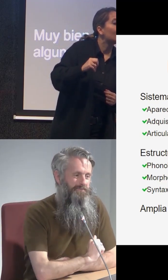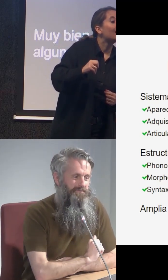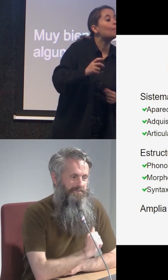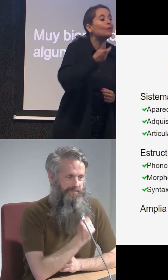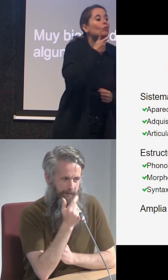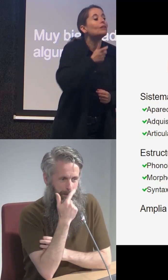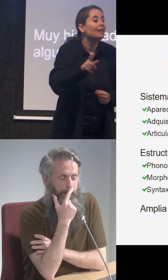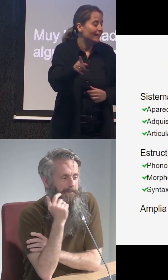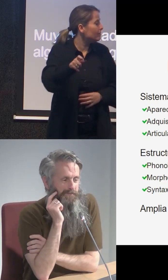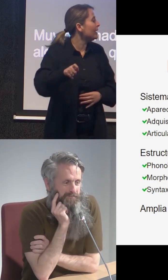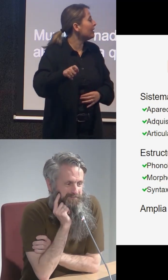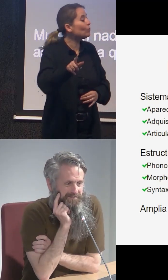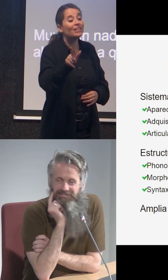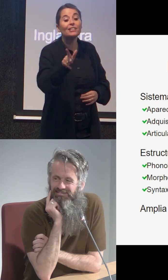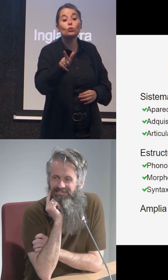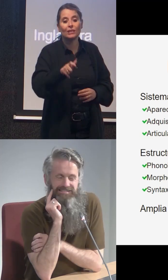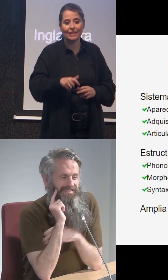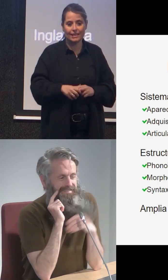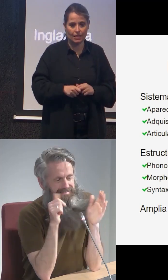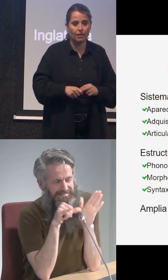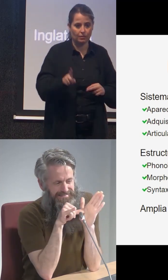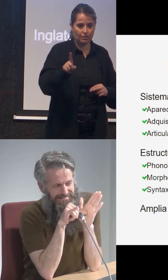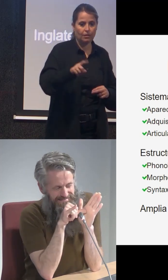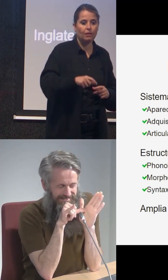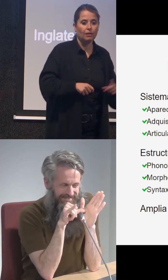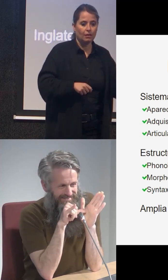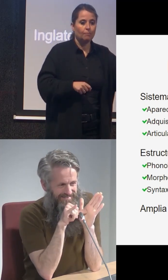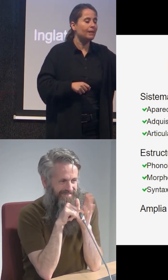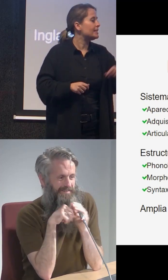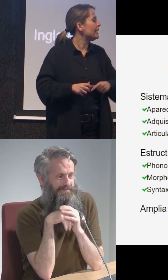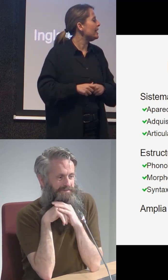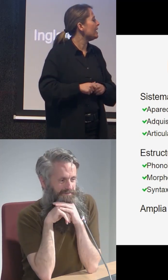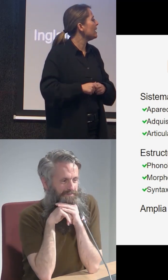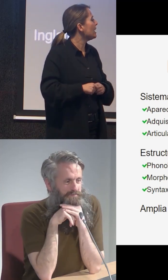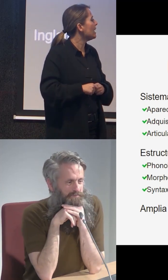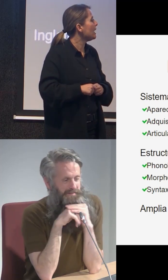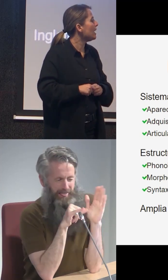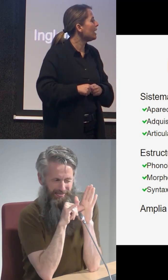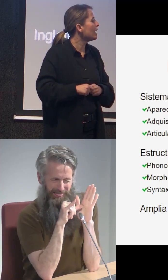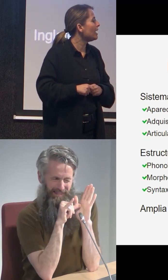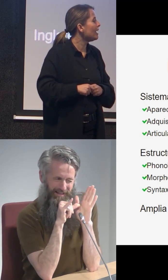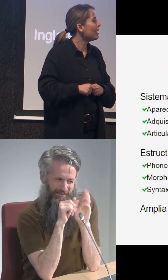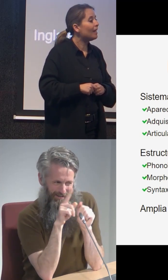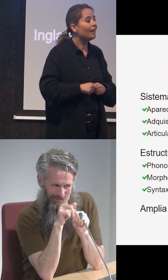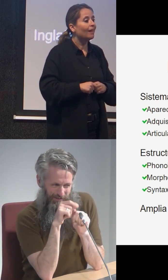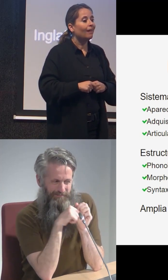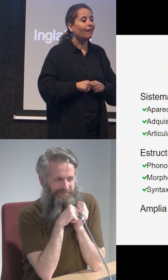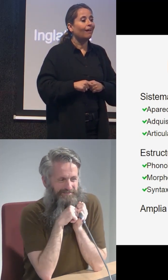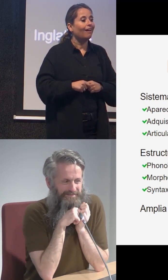Inglaterra. Perdón. Lengua de signos inglesa. BSL.